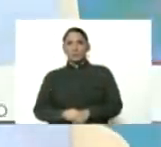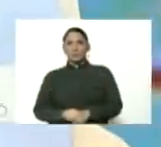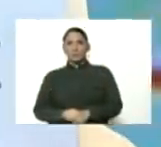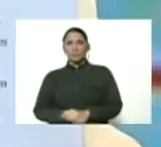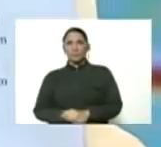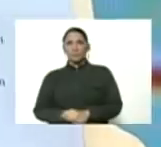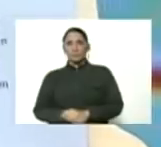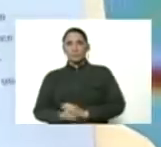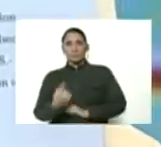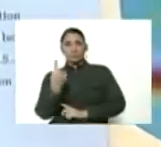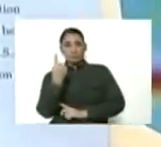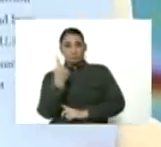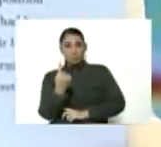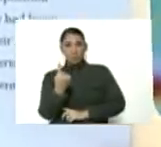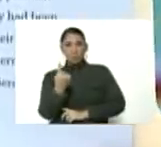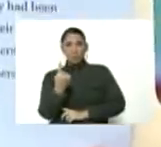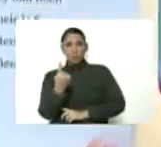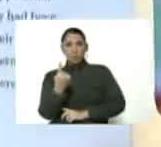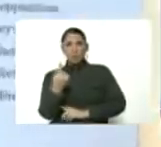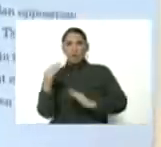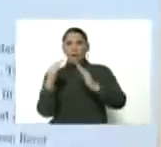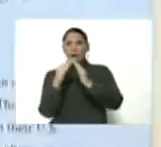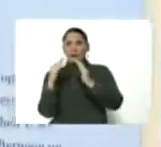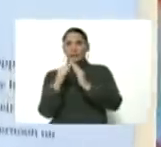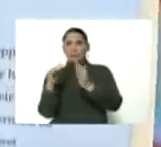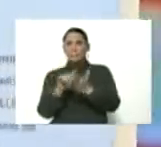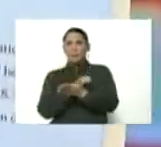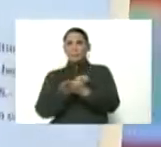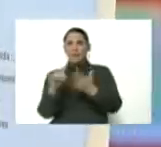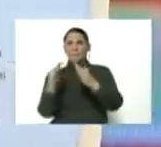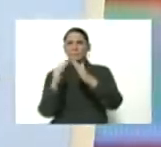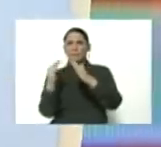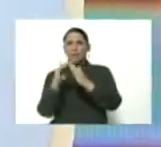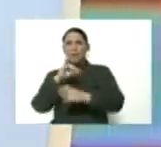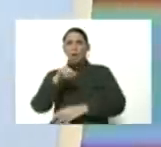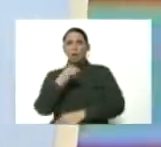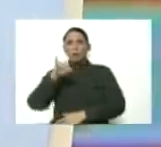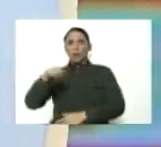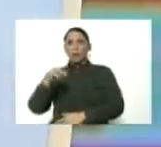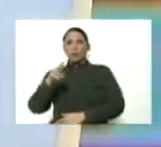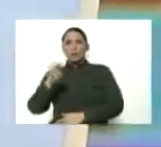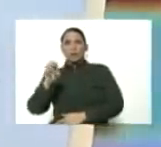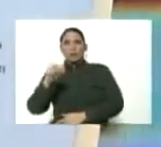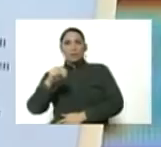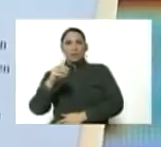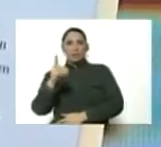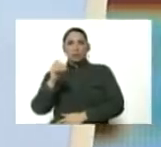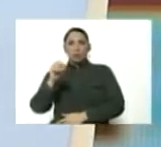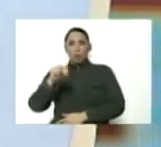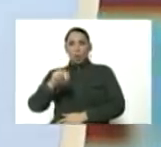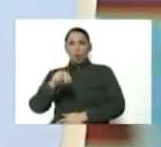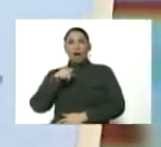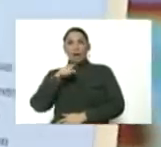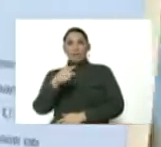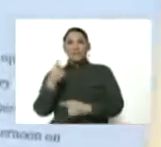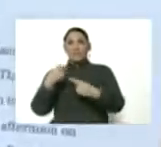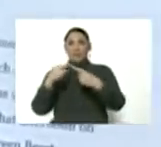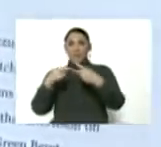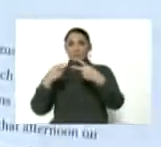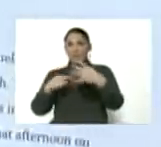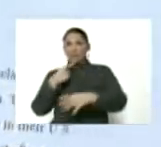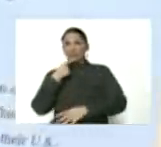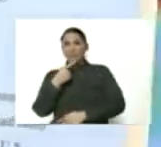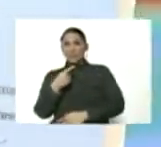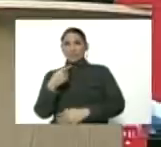un apartamento en Miami, el apartamento de JJ Rendón, que por cierto, hay varios indicios que señalan